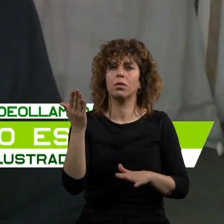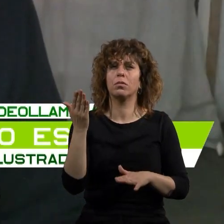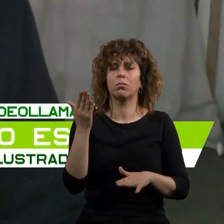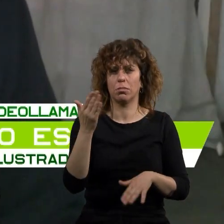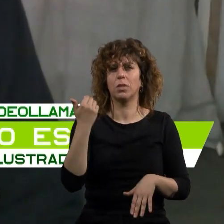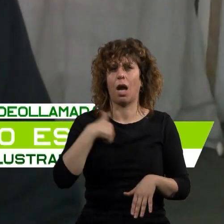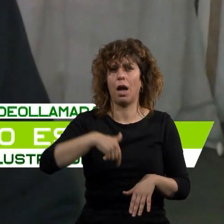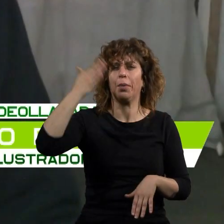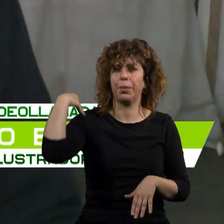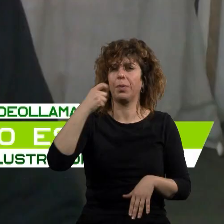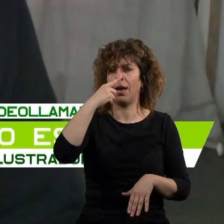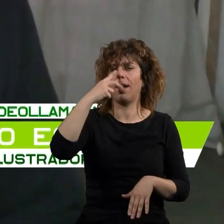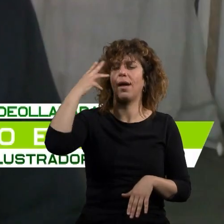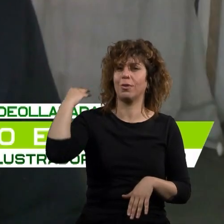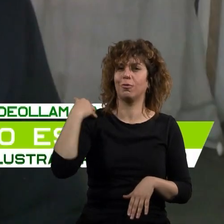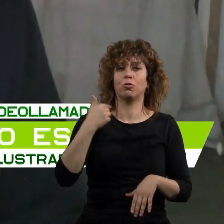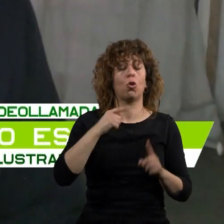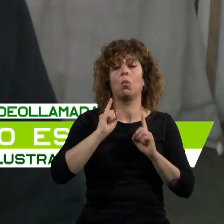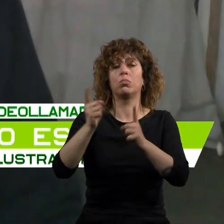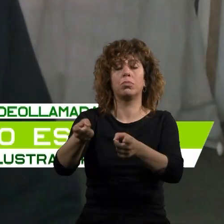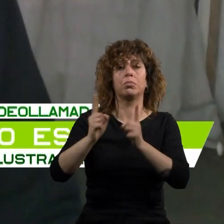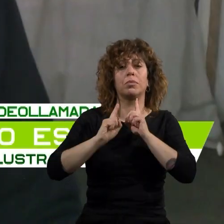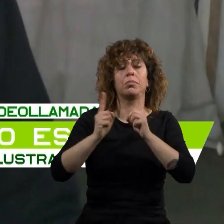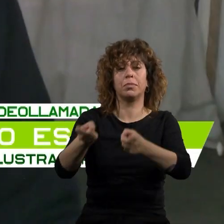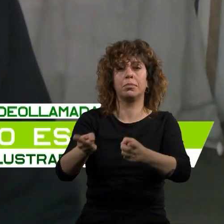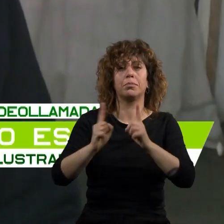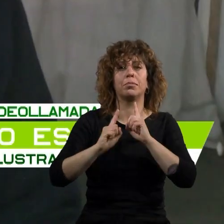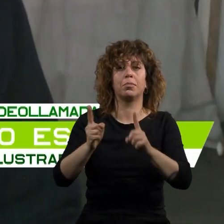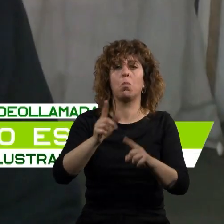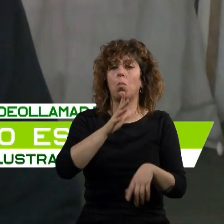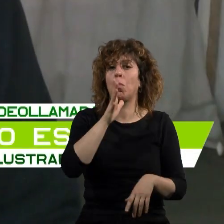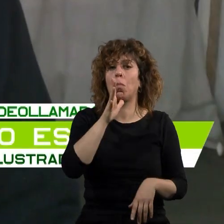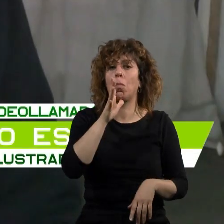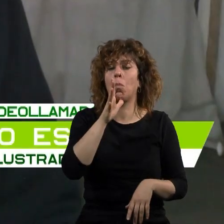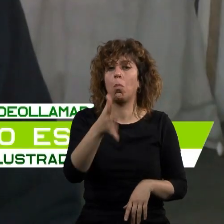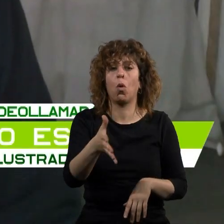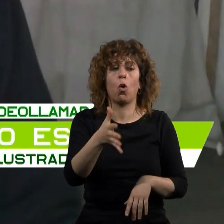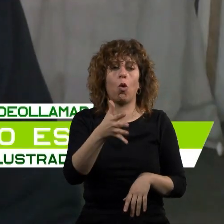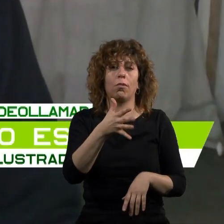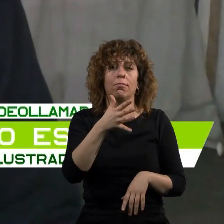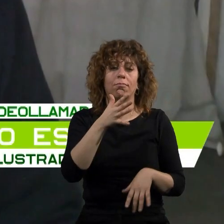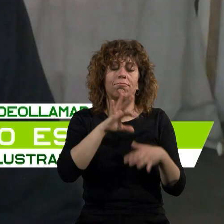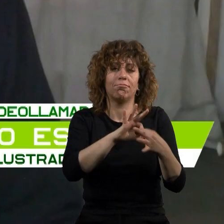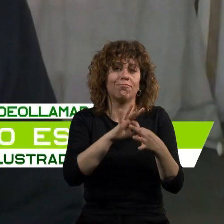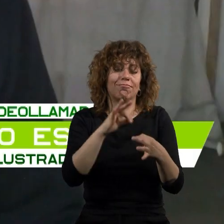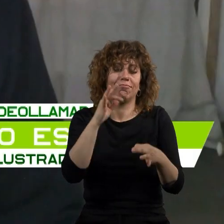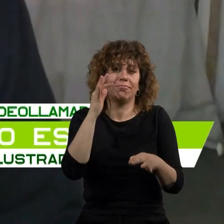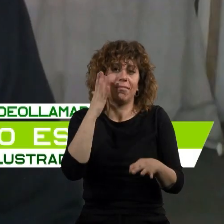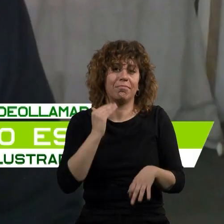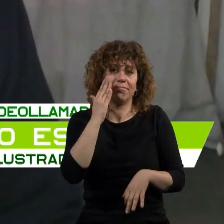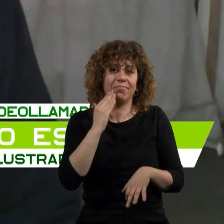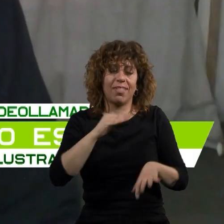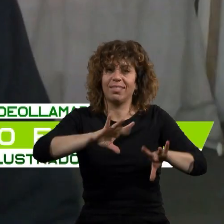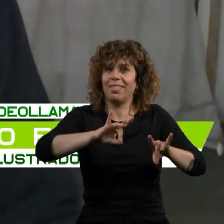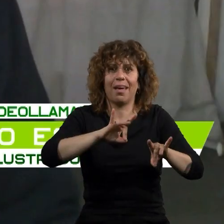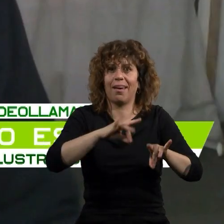hace ya bastantes años, he estado siempre yendo y volviendo por relaciones afectivas, porque la tierra tira. Y